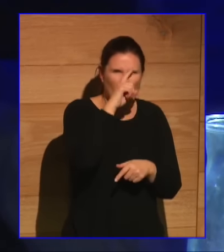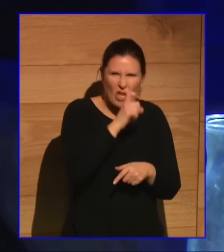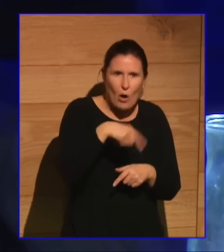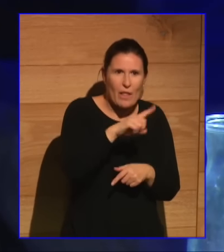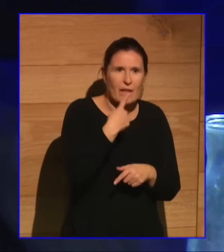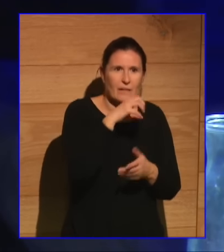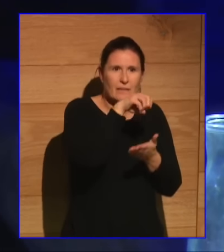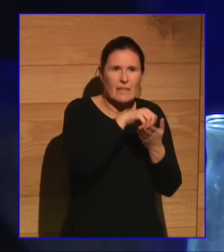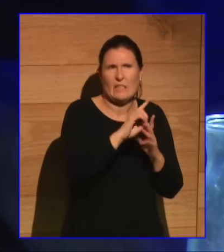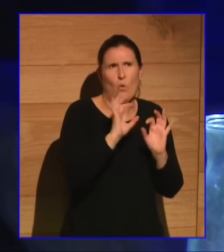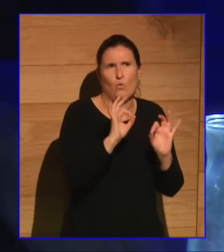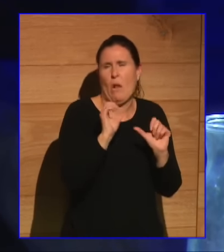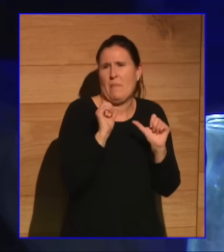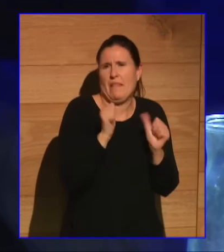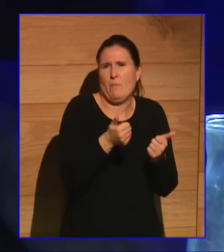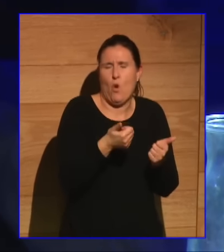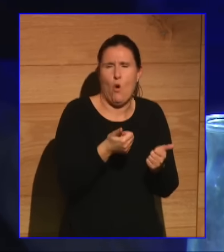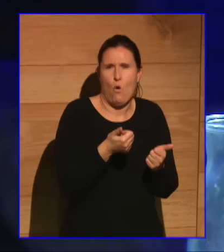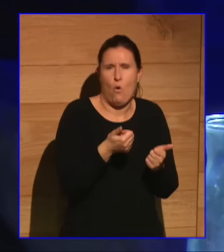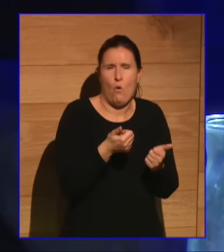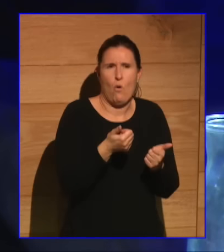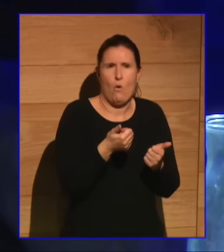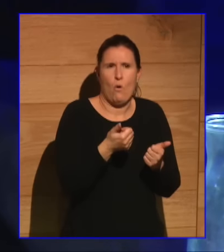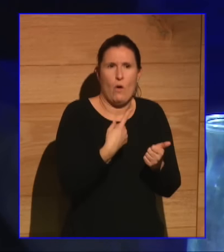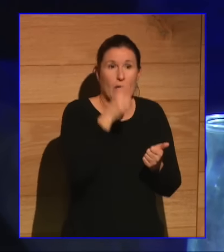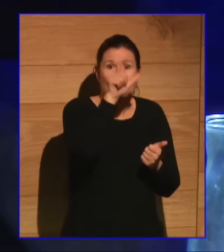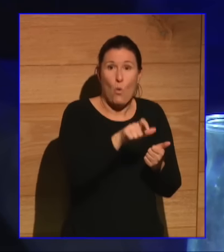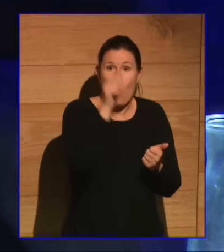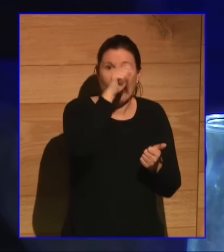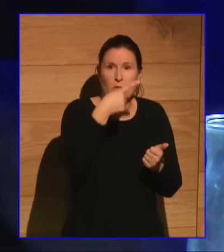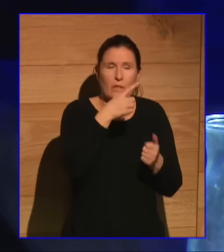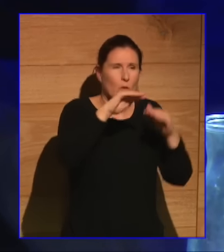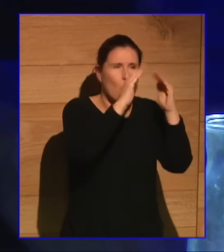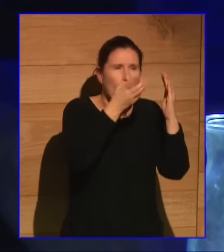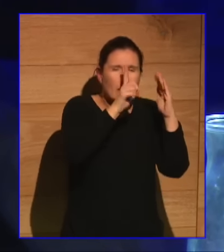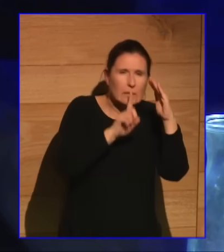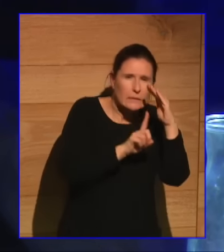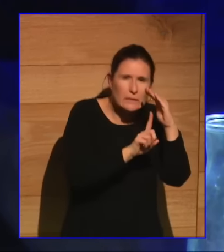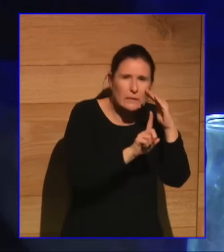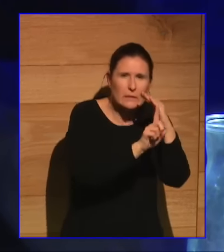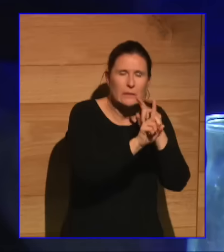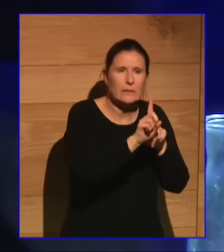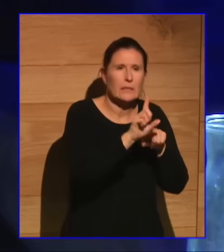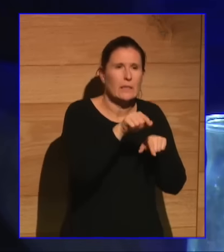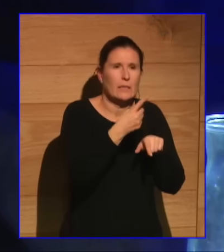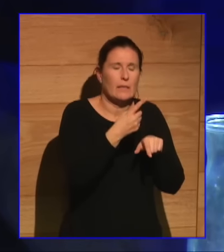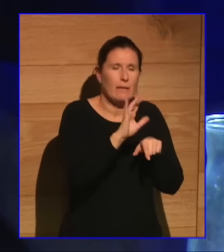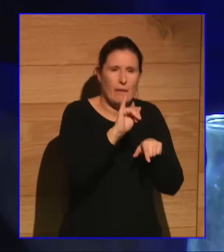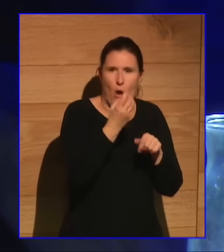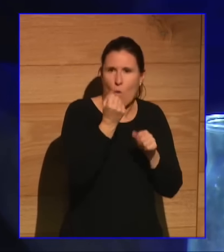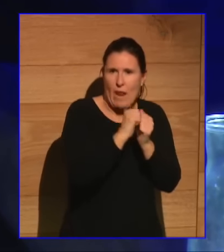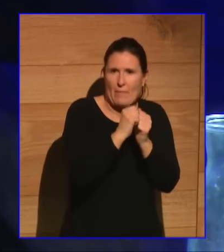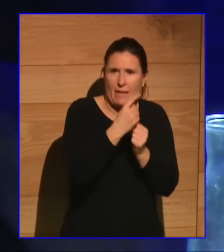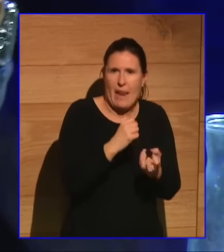recordáis, es prácticamente al principio, aparece un señor que entra como en una cueva, dentro de esa cueva hay un señor que tiene una piedra en la